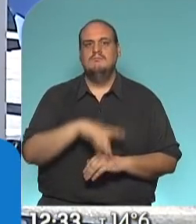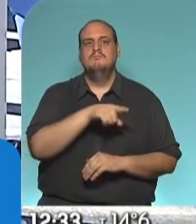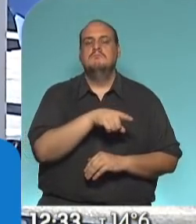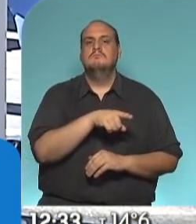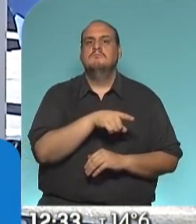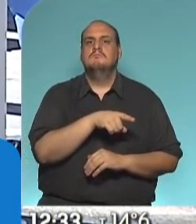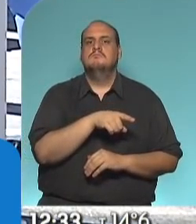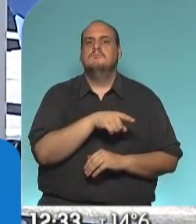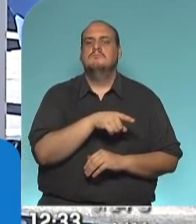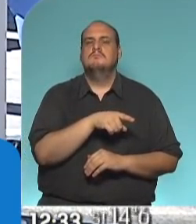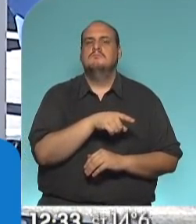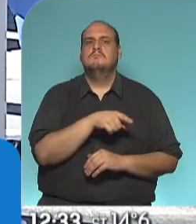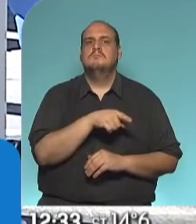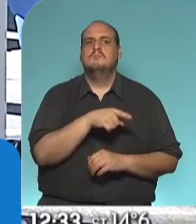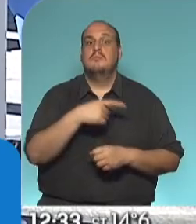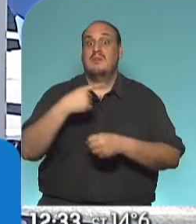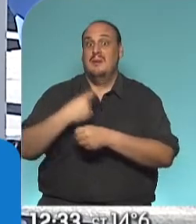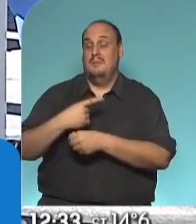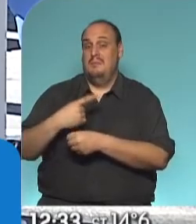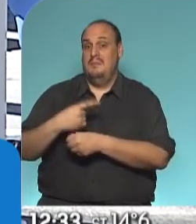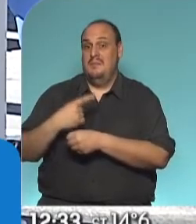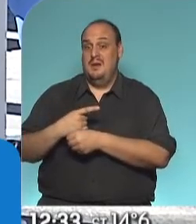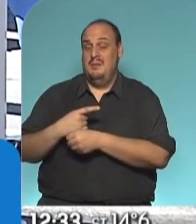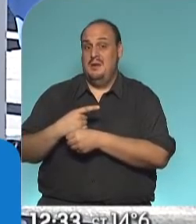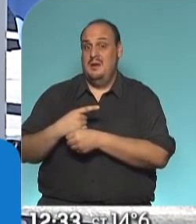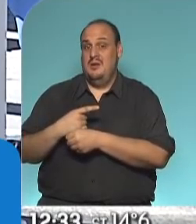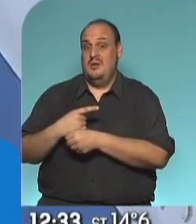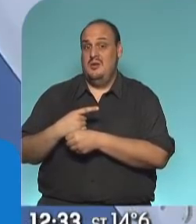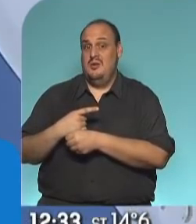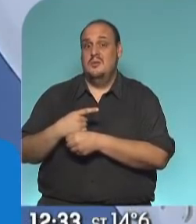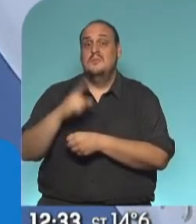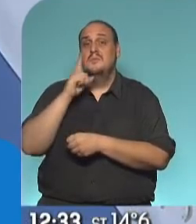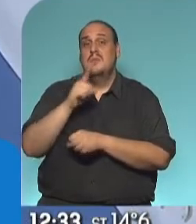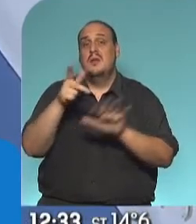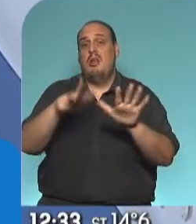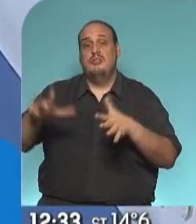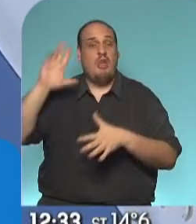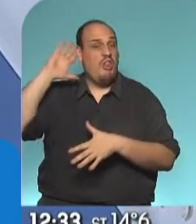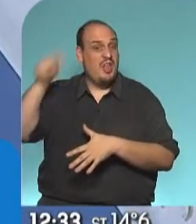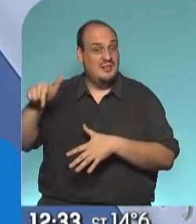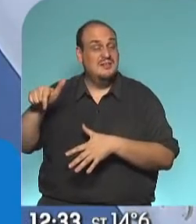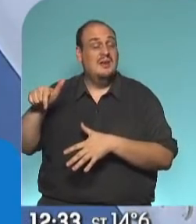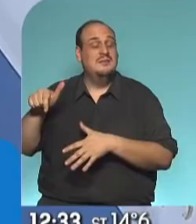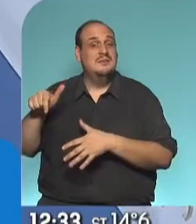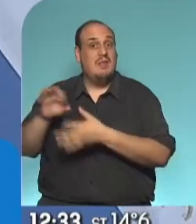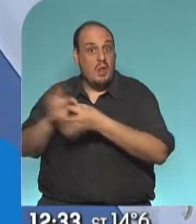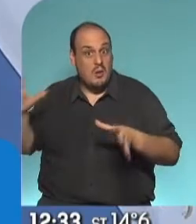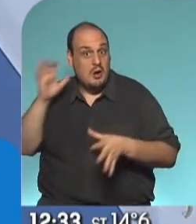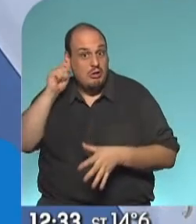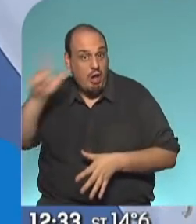Esperó que primero logremos la independencia en 1816 para iniciar esa gesta.